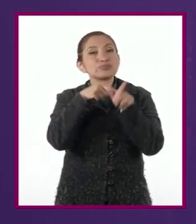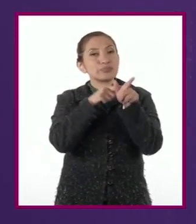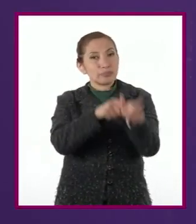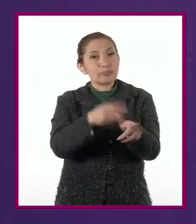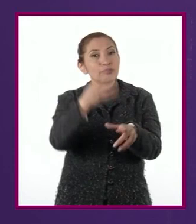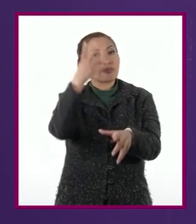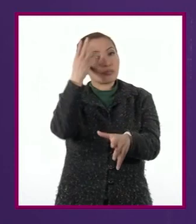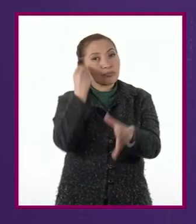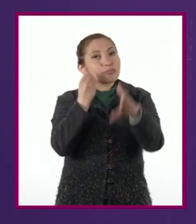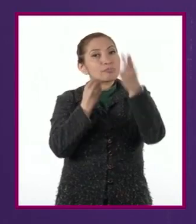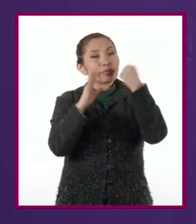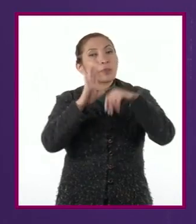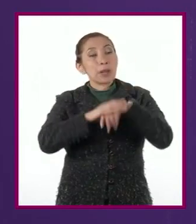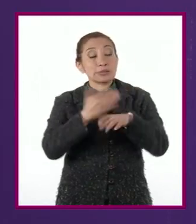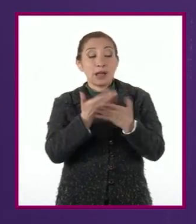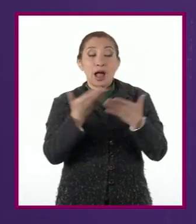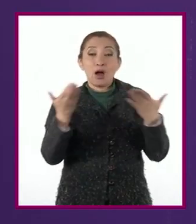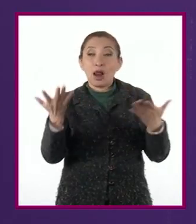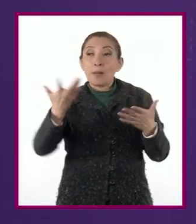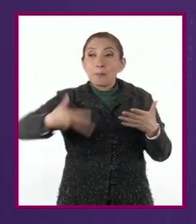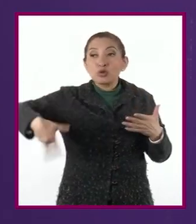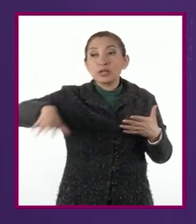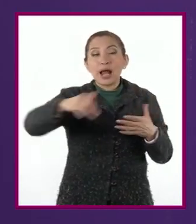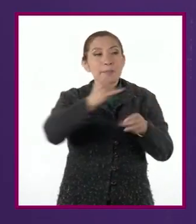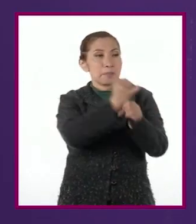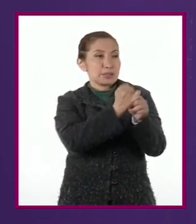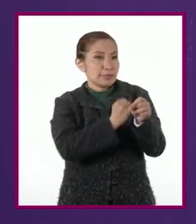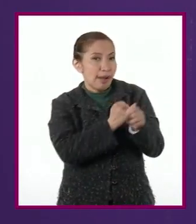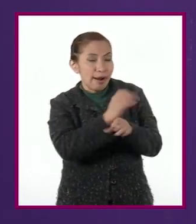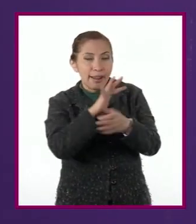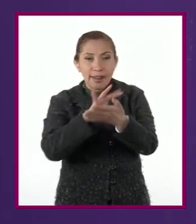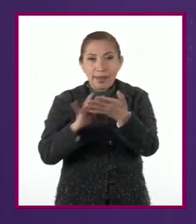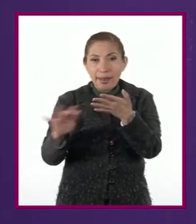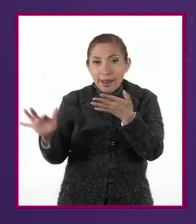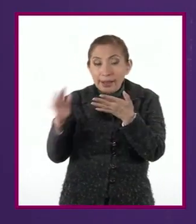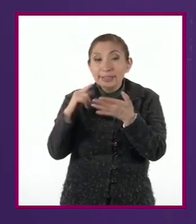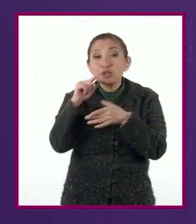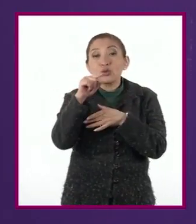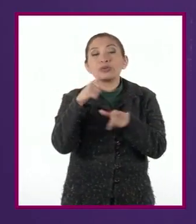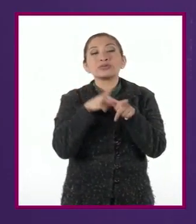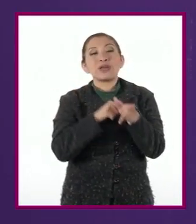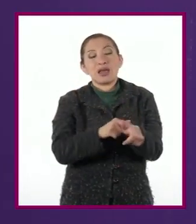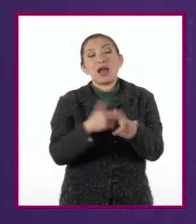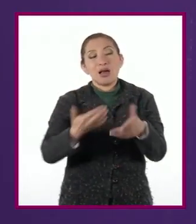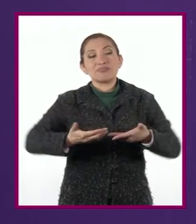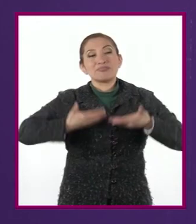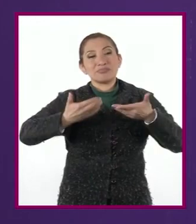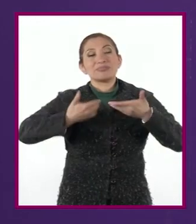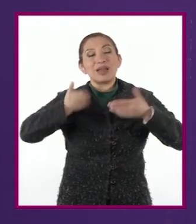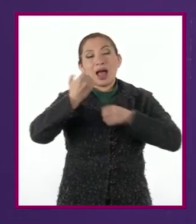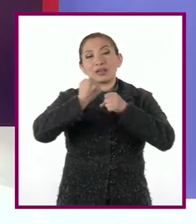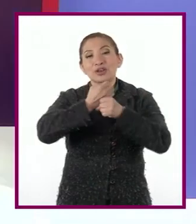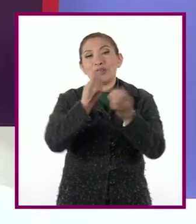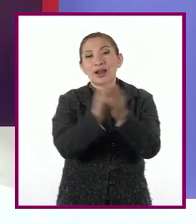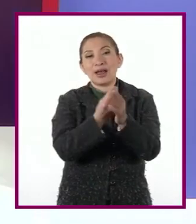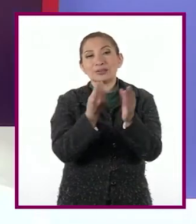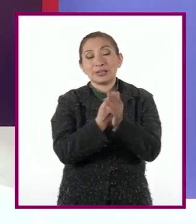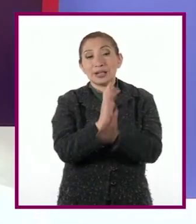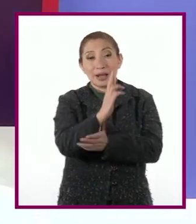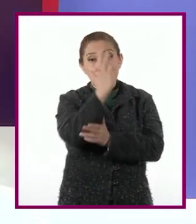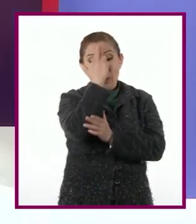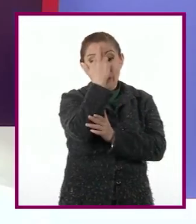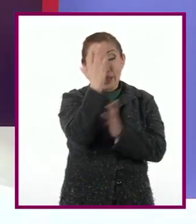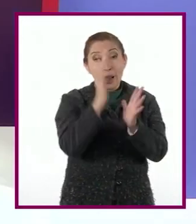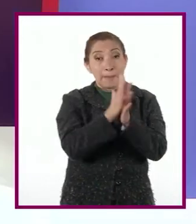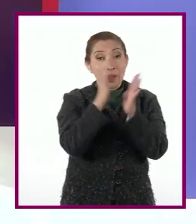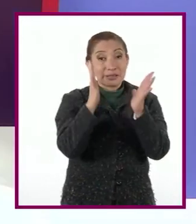continúen aprendiendo. Es tiempo de buscar, investigar, leer y a que sigamos con ánimo nuestro ciclo escolar. Recuerden que